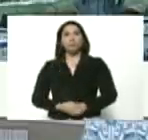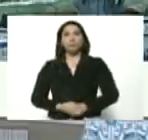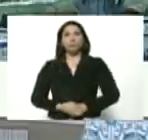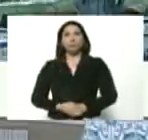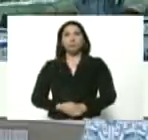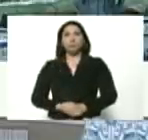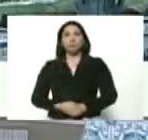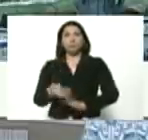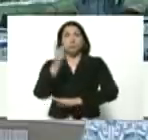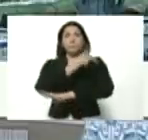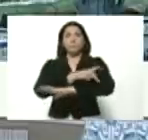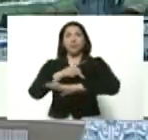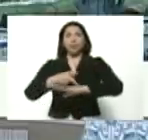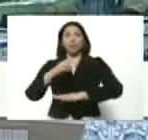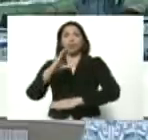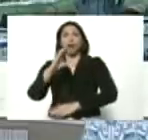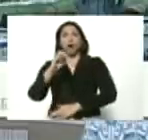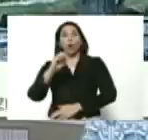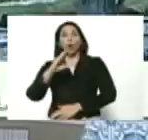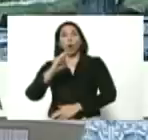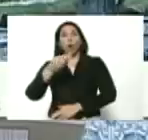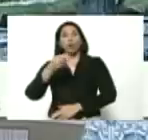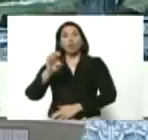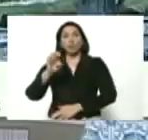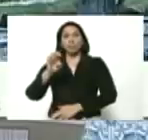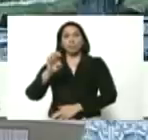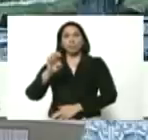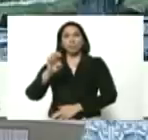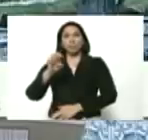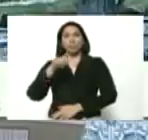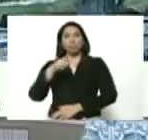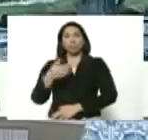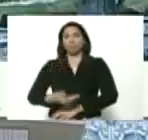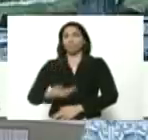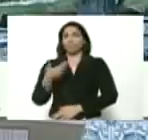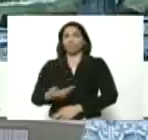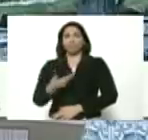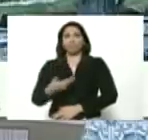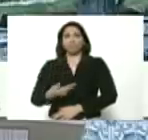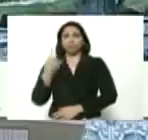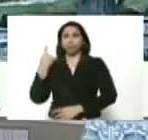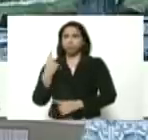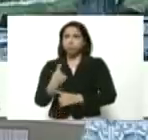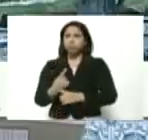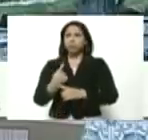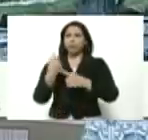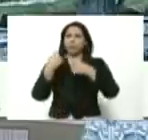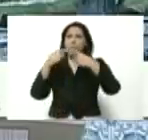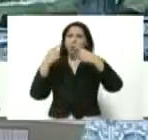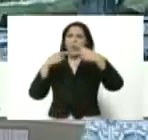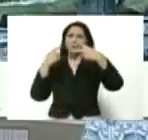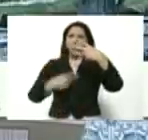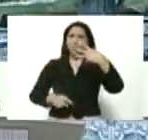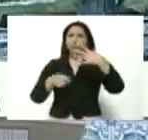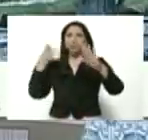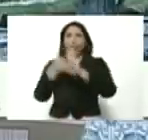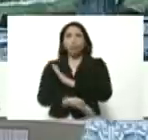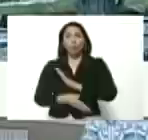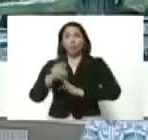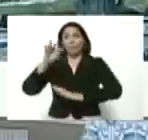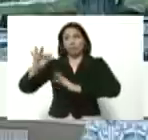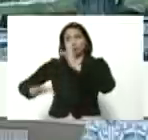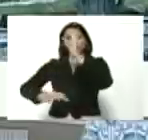parroquia coche atención coche por esto es importante que demos los detalles sobre los casos comunitarios